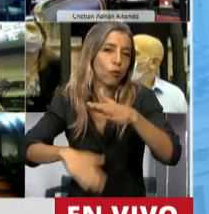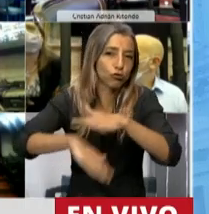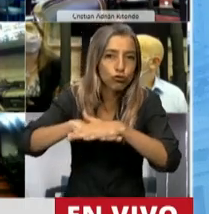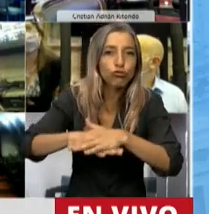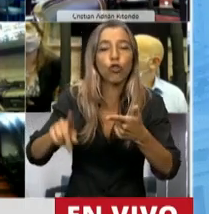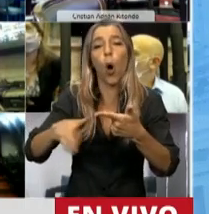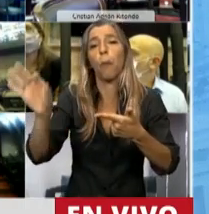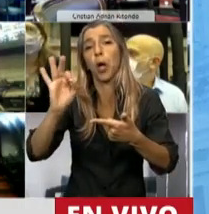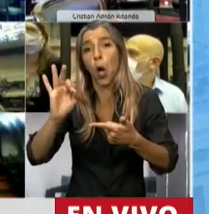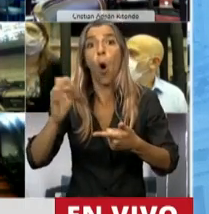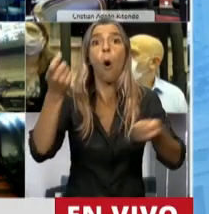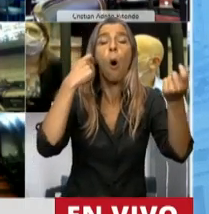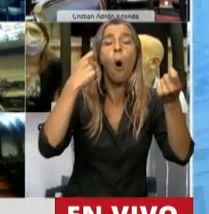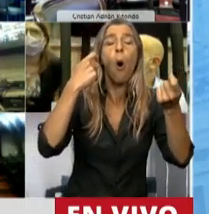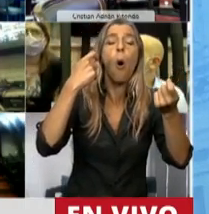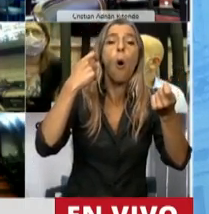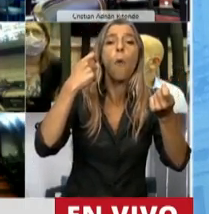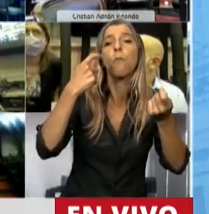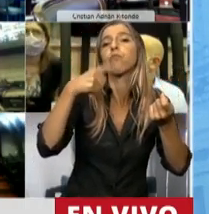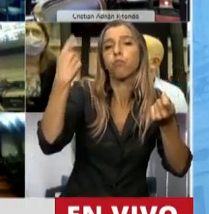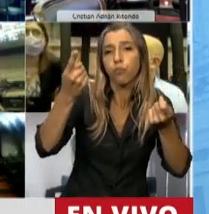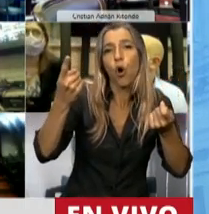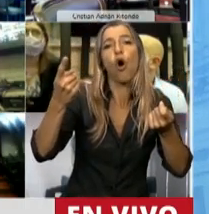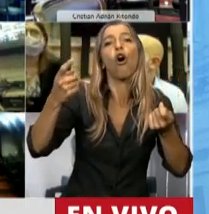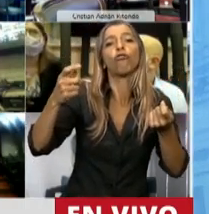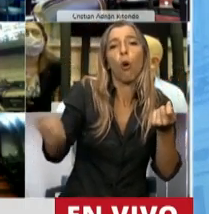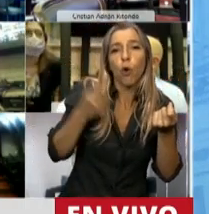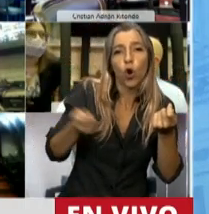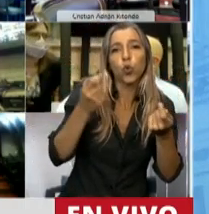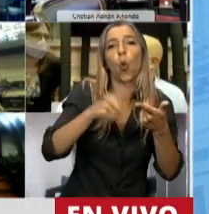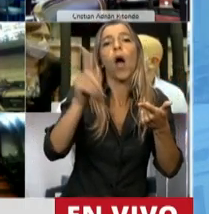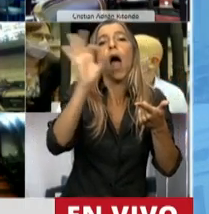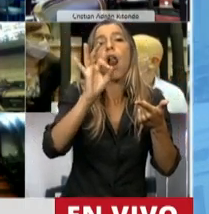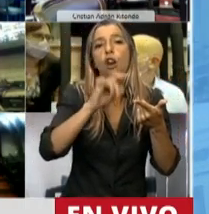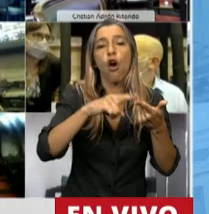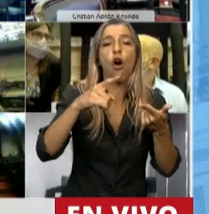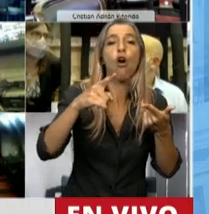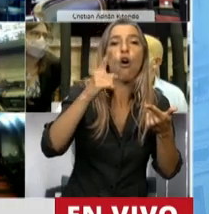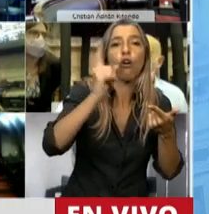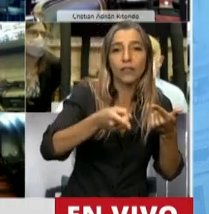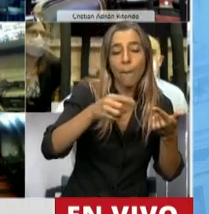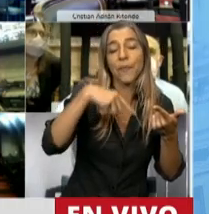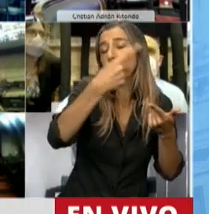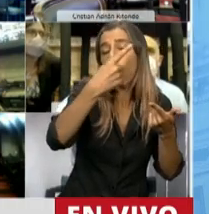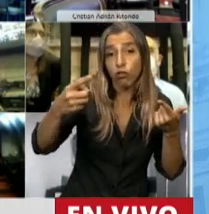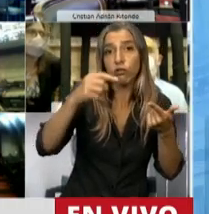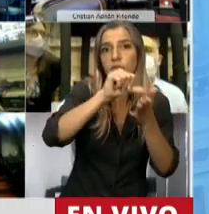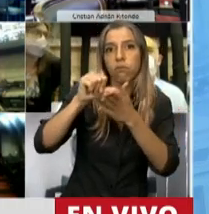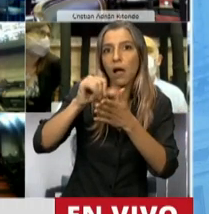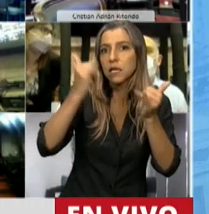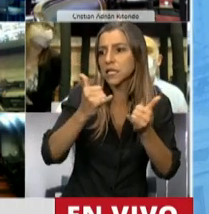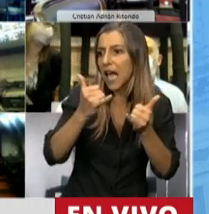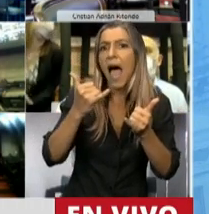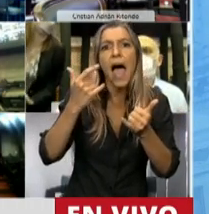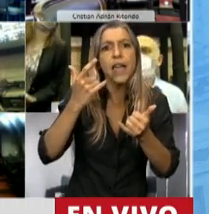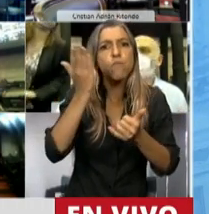como méxico que son deducibles los pagos por servicio de excelencia hasta 1800 dólares por integrante de